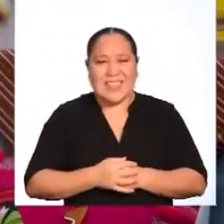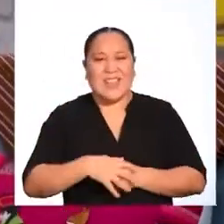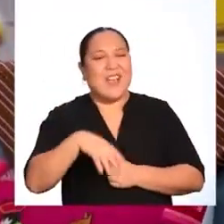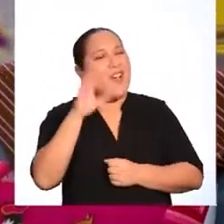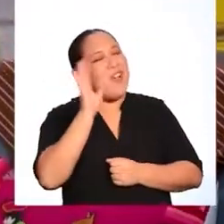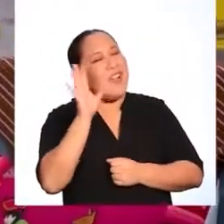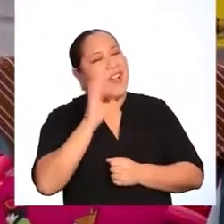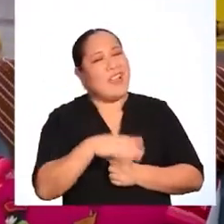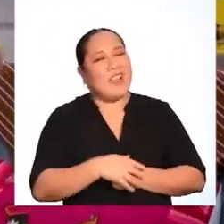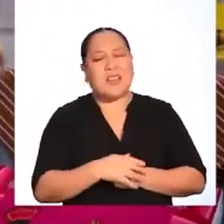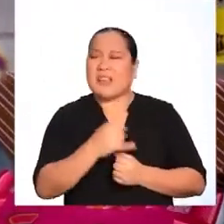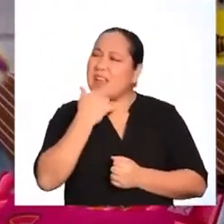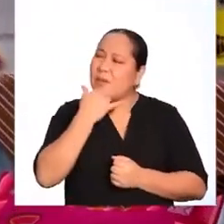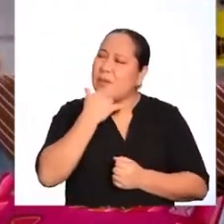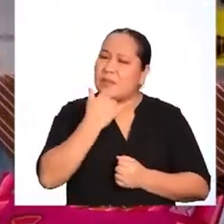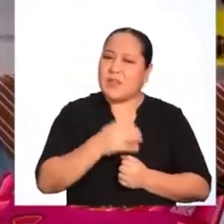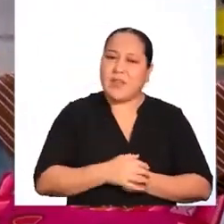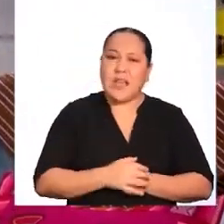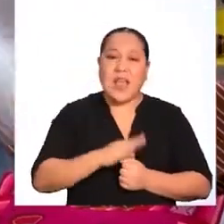no